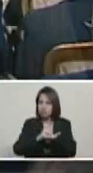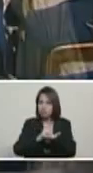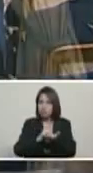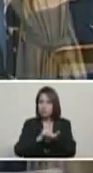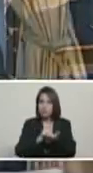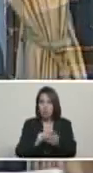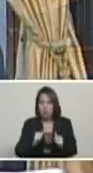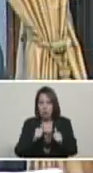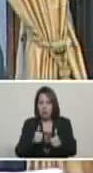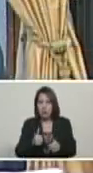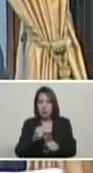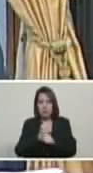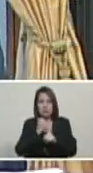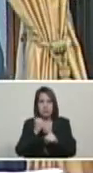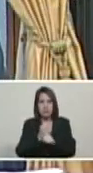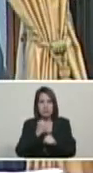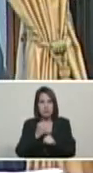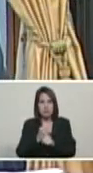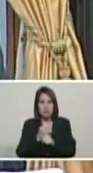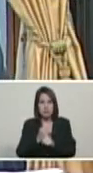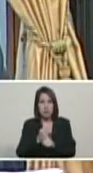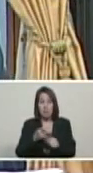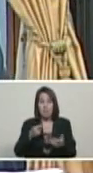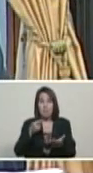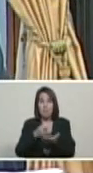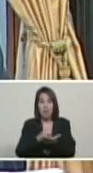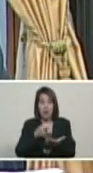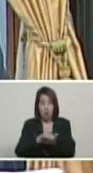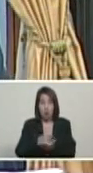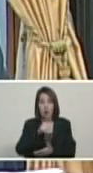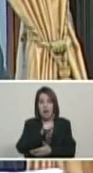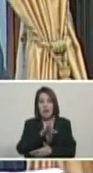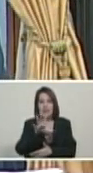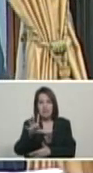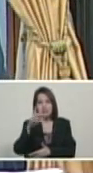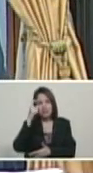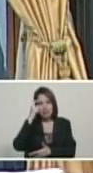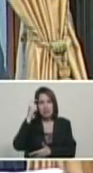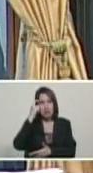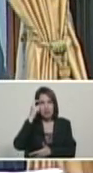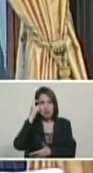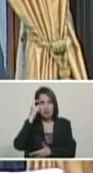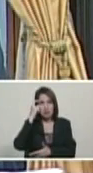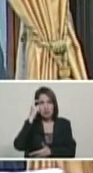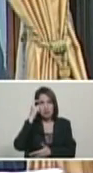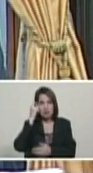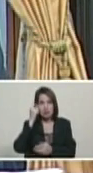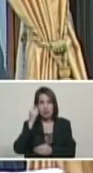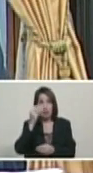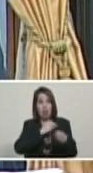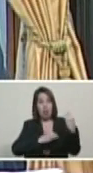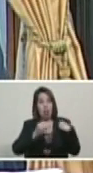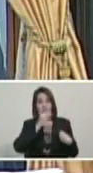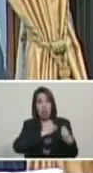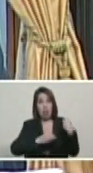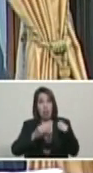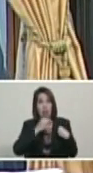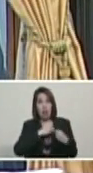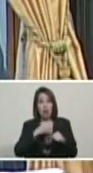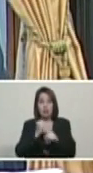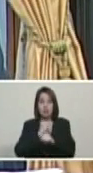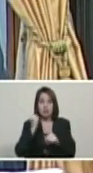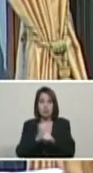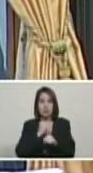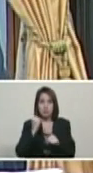vamos a retomar el pago quincenal. Eso fue un clamor de los trabajadores y trabajadoras.